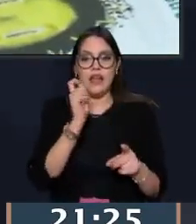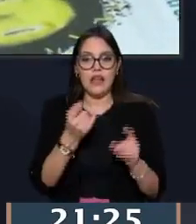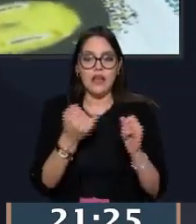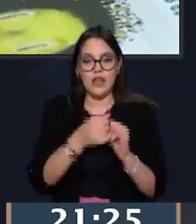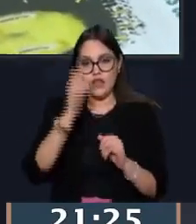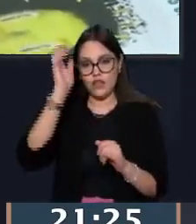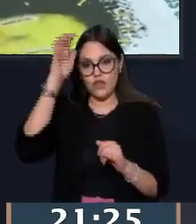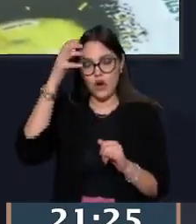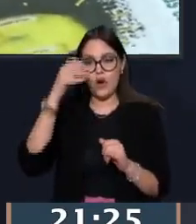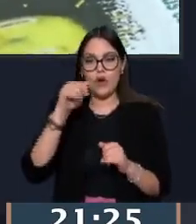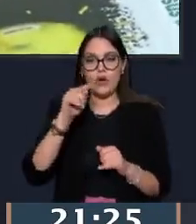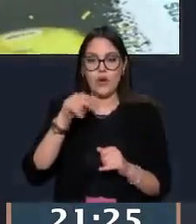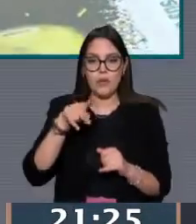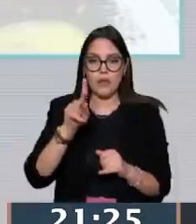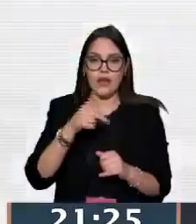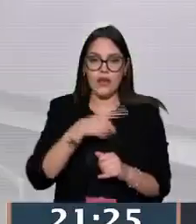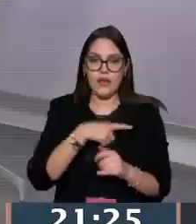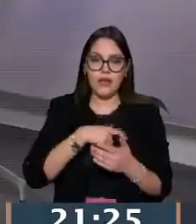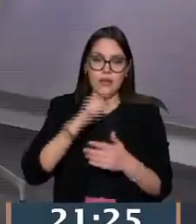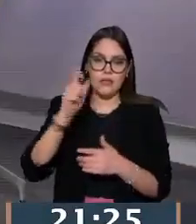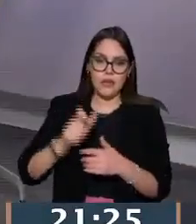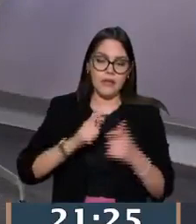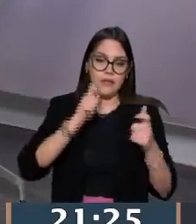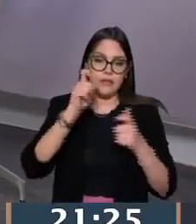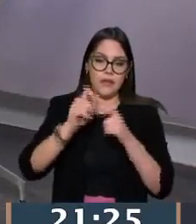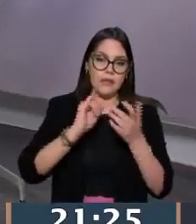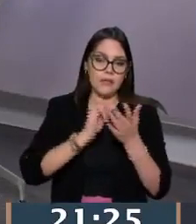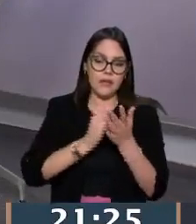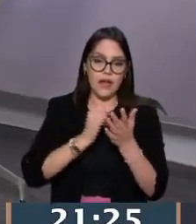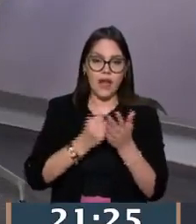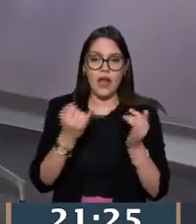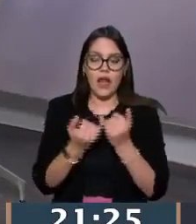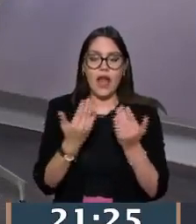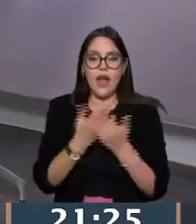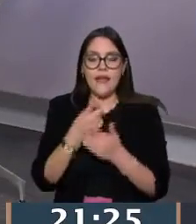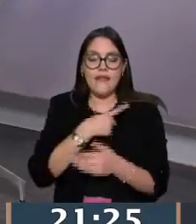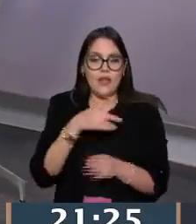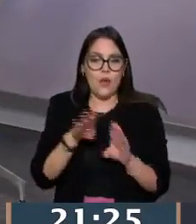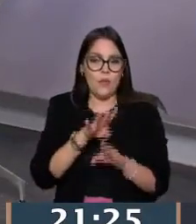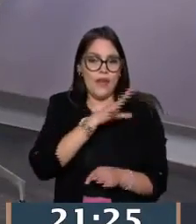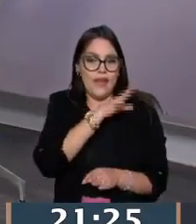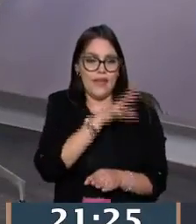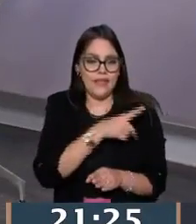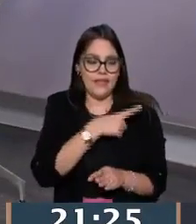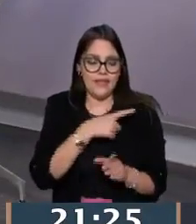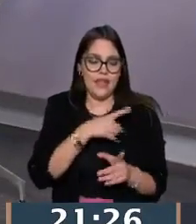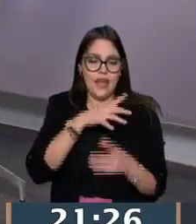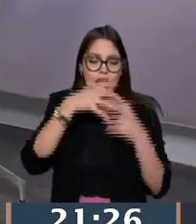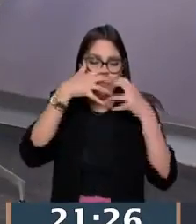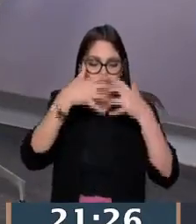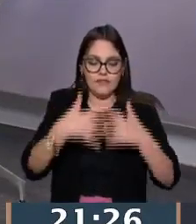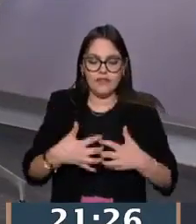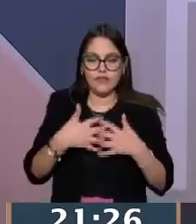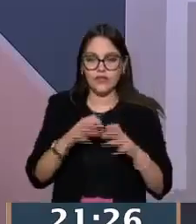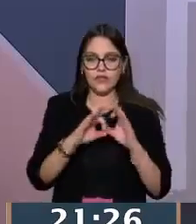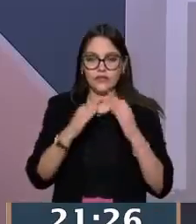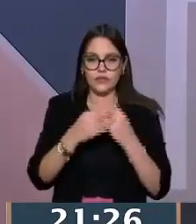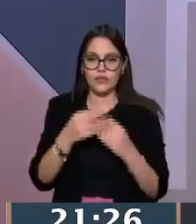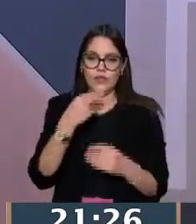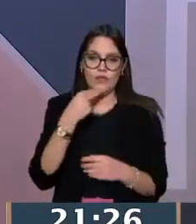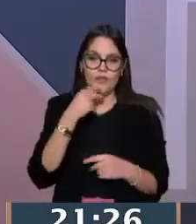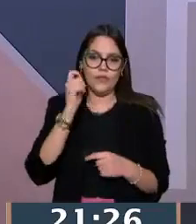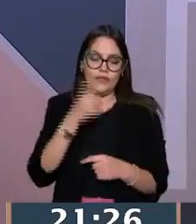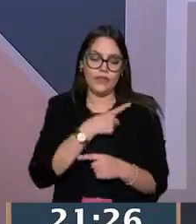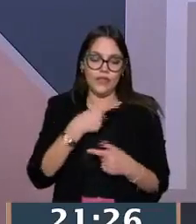Trump se hizo loquito con pagar impuestos mucho tiempo, pero a lo que voy es que en general hay una estructura que funciona en términos de